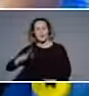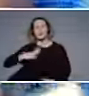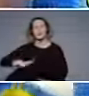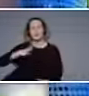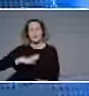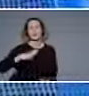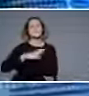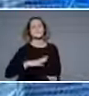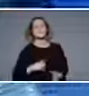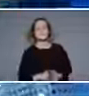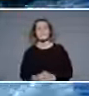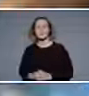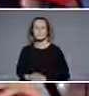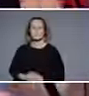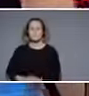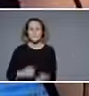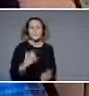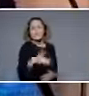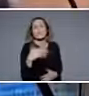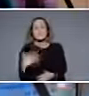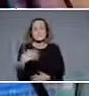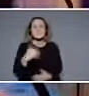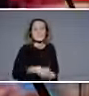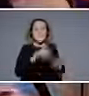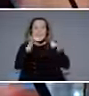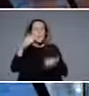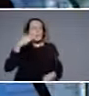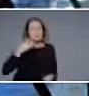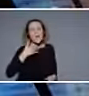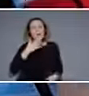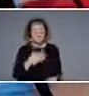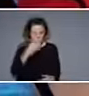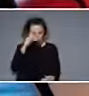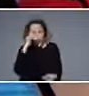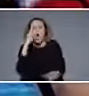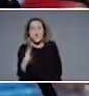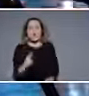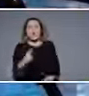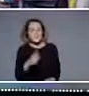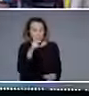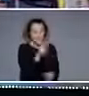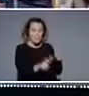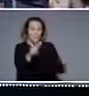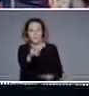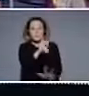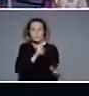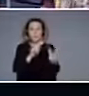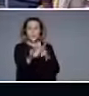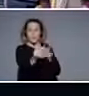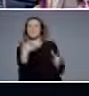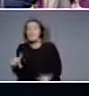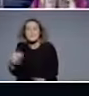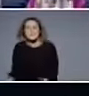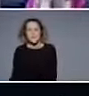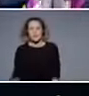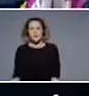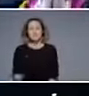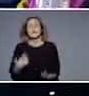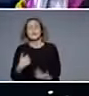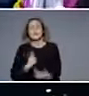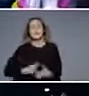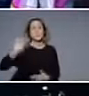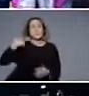favor, ¿dónde estaban los banqueros honestos que nos roban a un pueblo capiciado y hasta? ¿Dónde